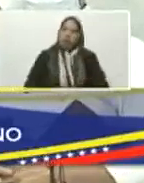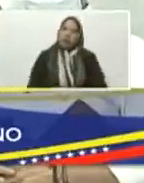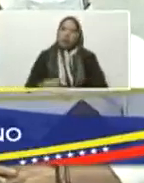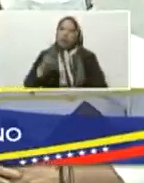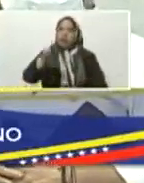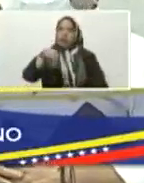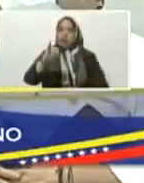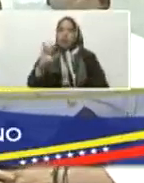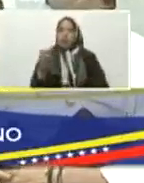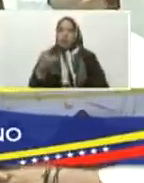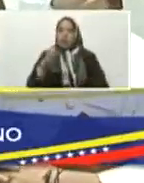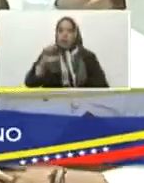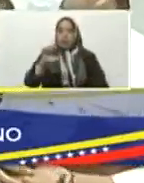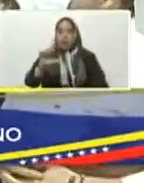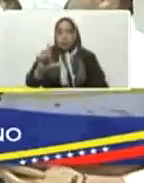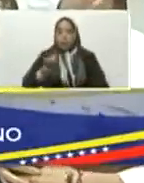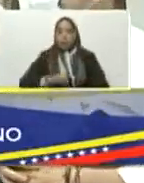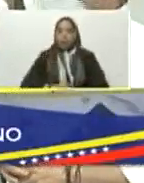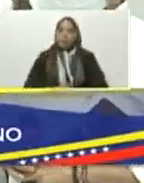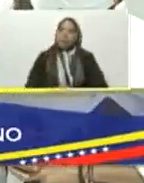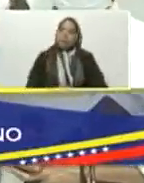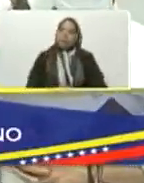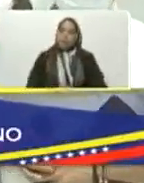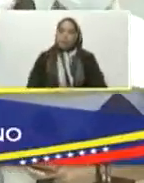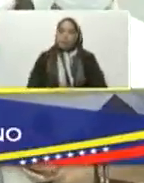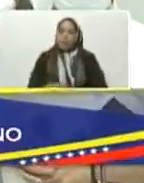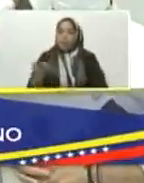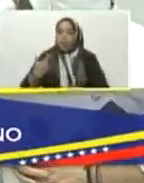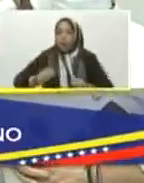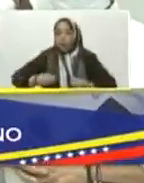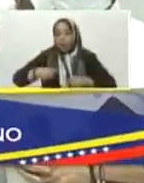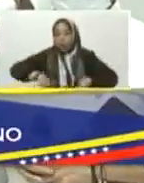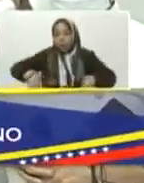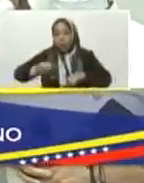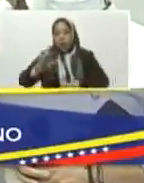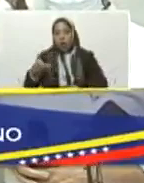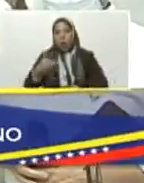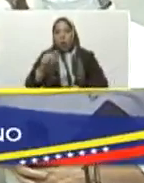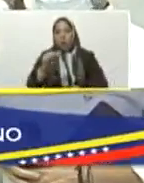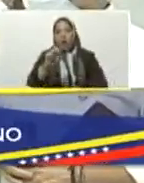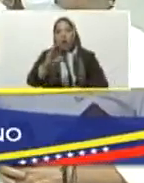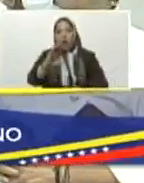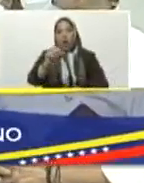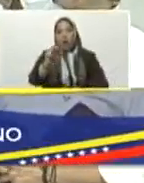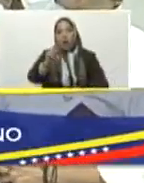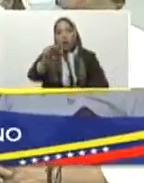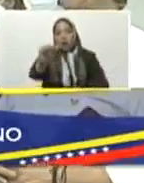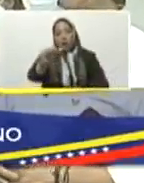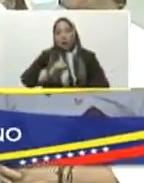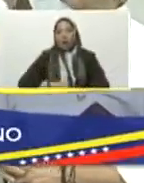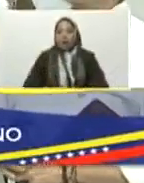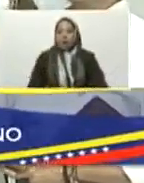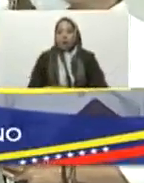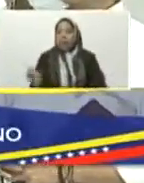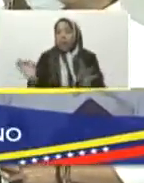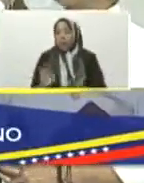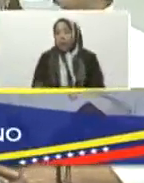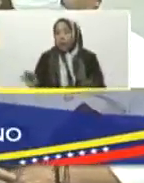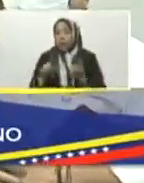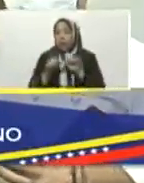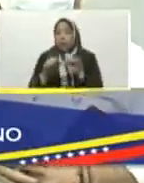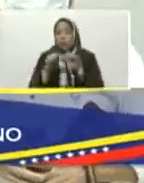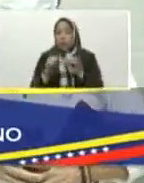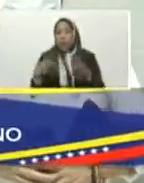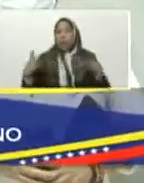Miguel Malpica de Guacara. Llegó Super Bigote a Guacara y a él nadie lo para. Vamos